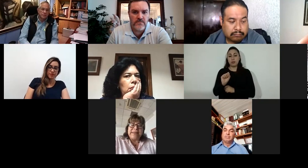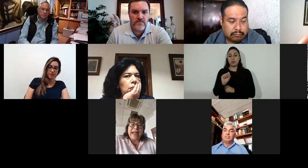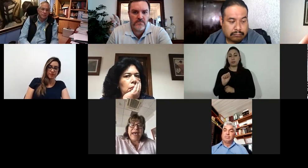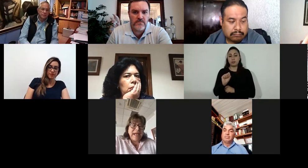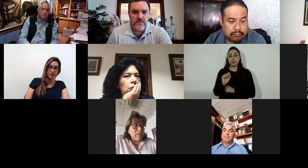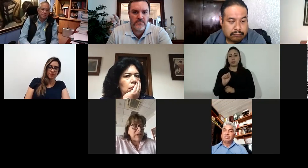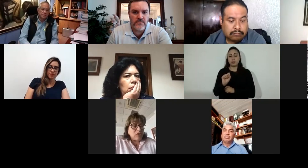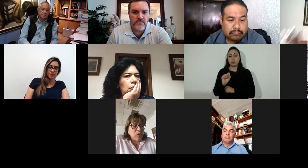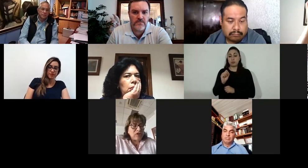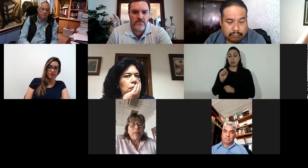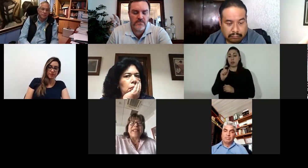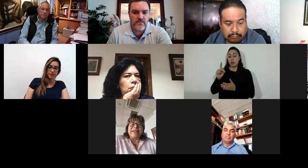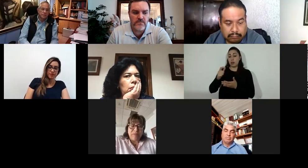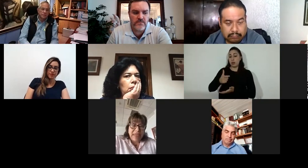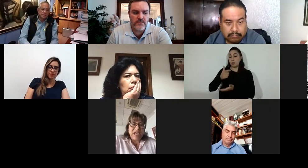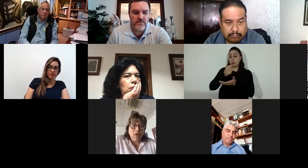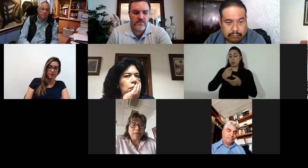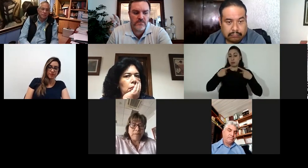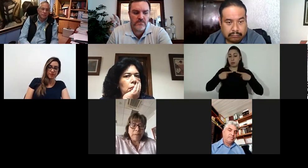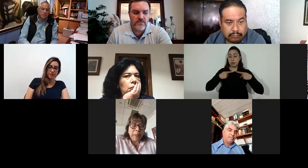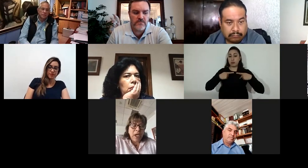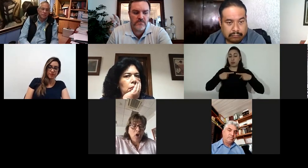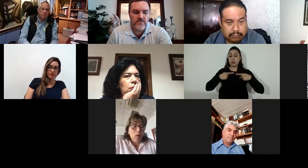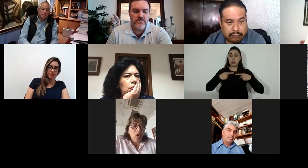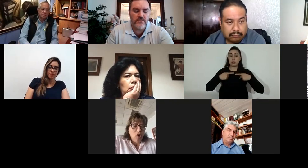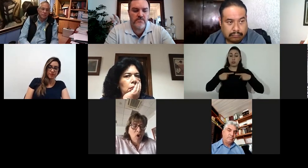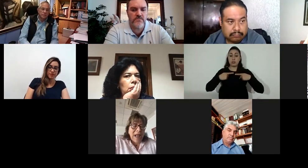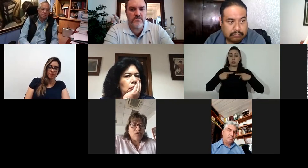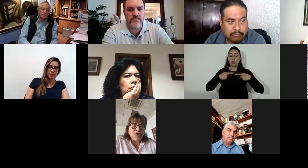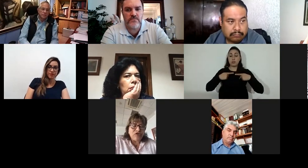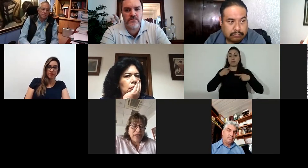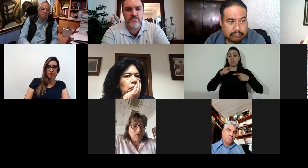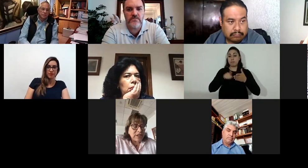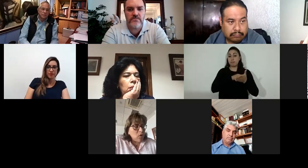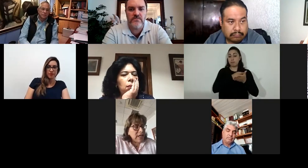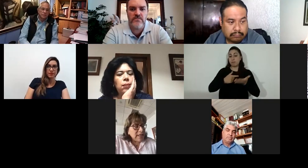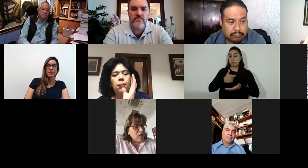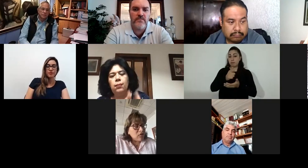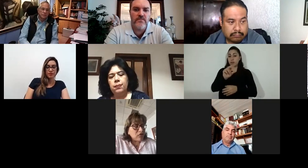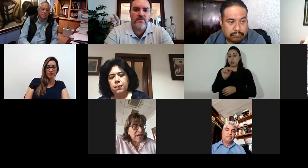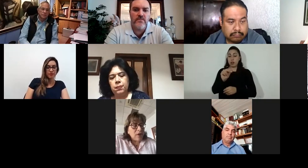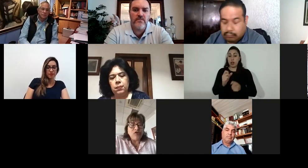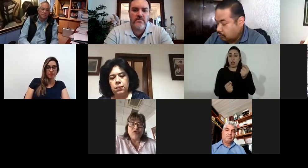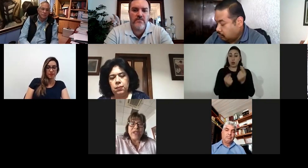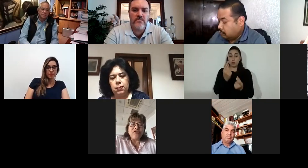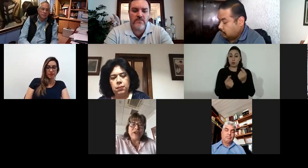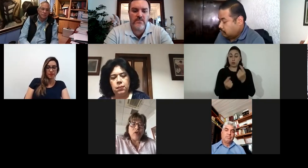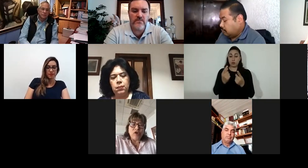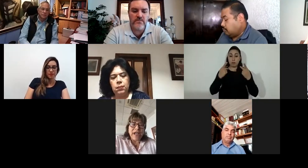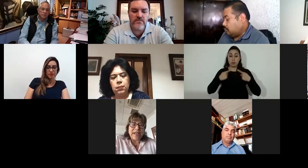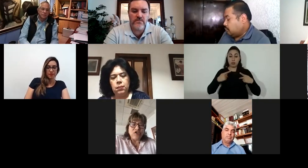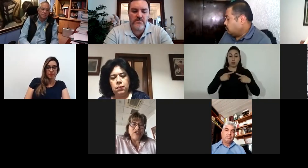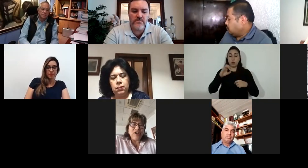se cancela el presupuesto participativo, como algunos actores políticos y algunos medios